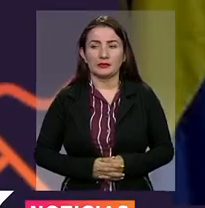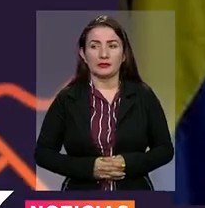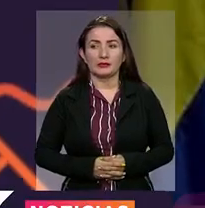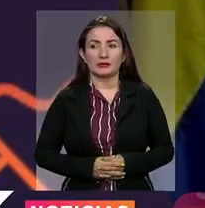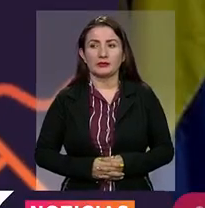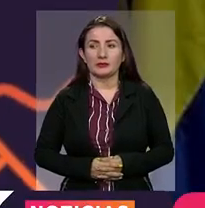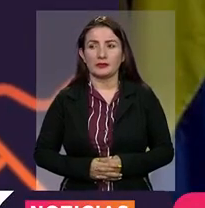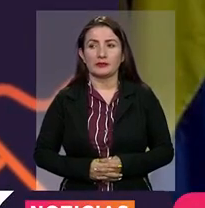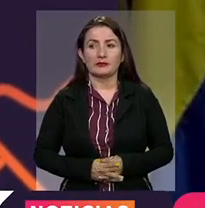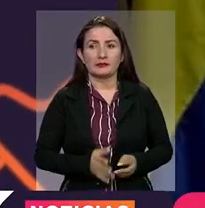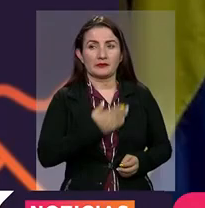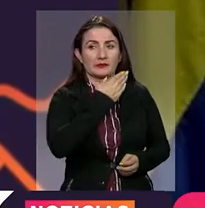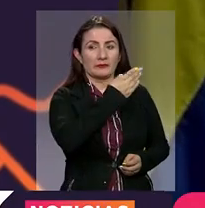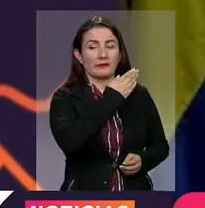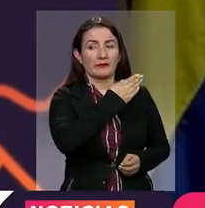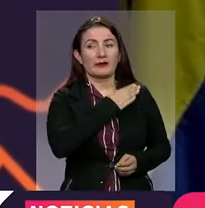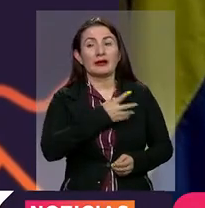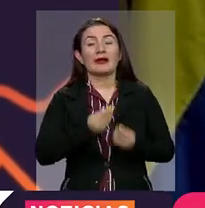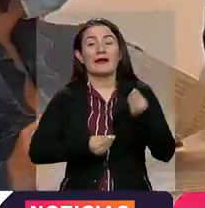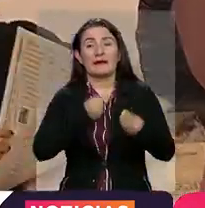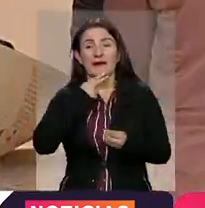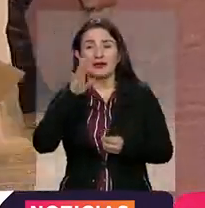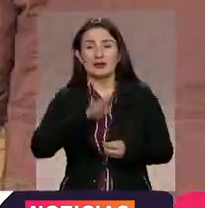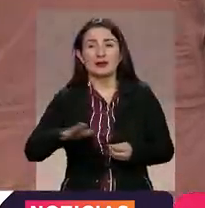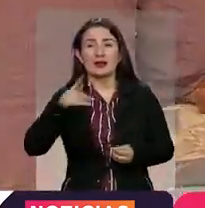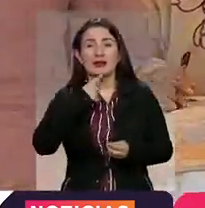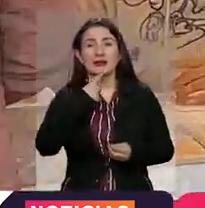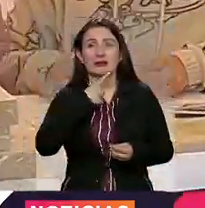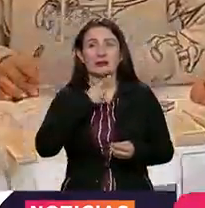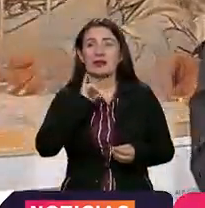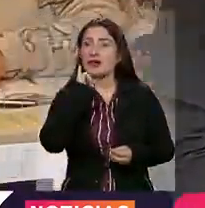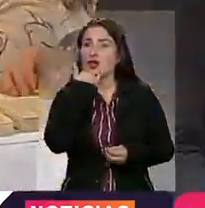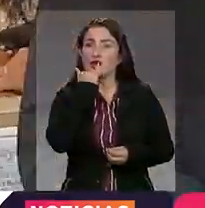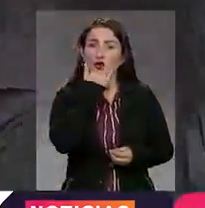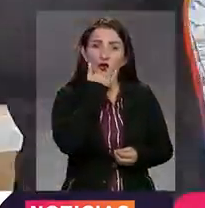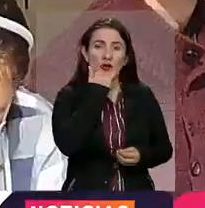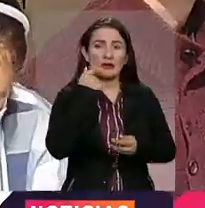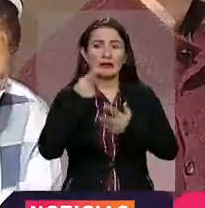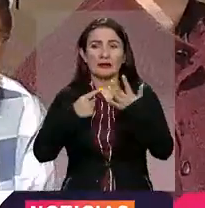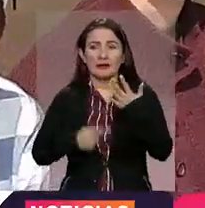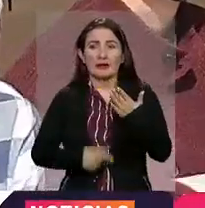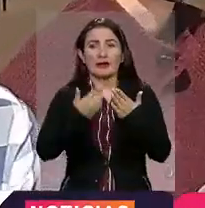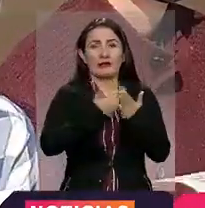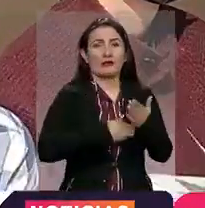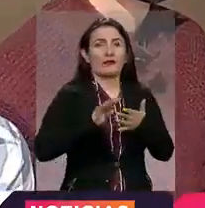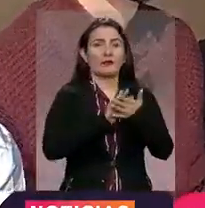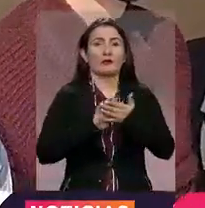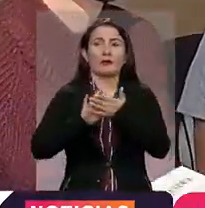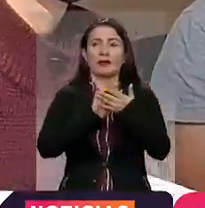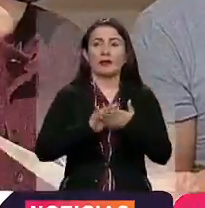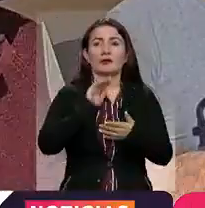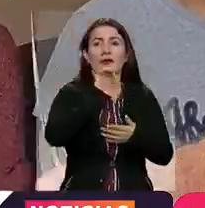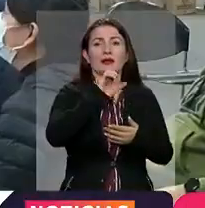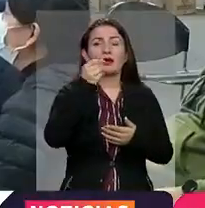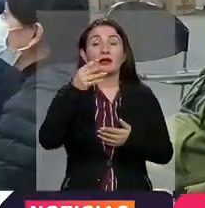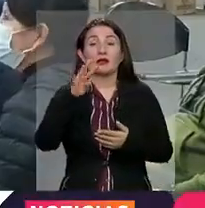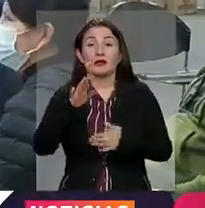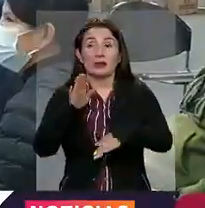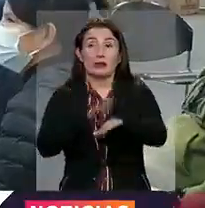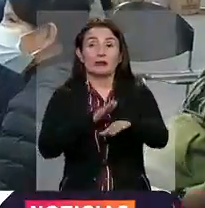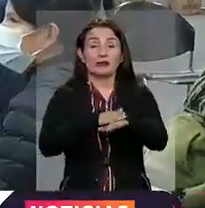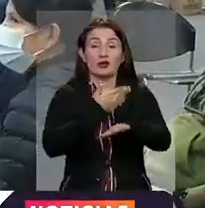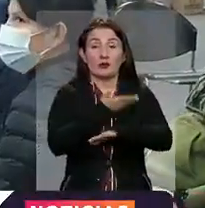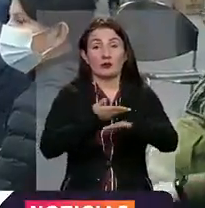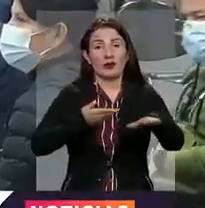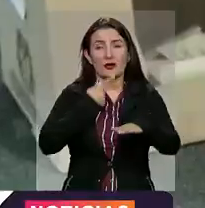Alexander Vega, registrador nacional, señaló que factores humanos generaron errores en la elaboración de los formularios E14. De igual forma, ratificó su